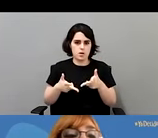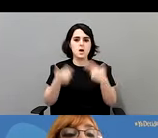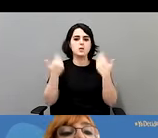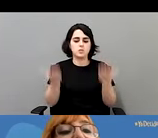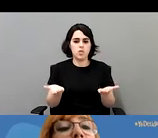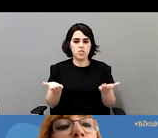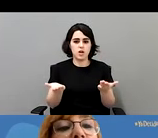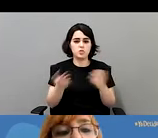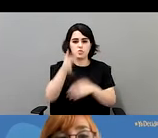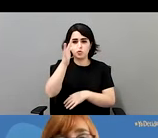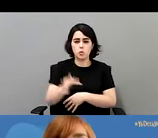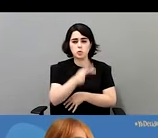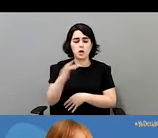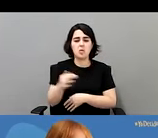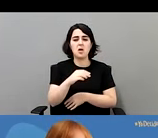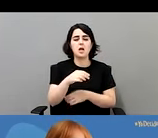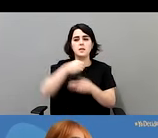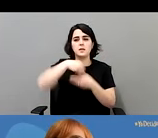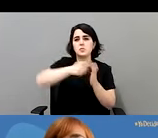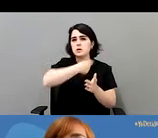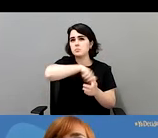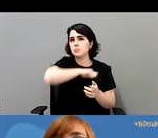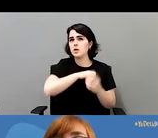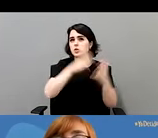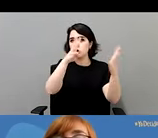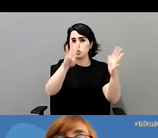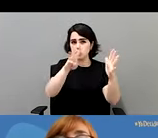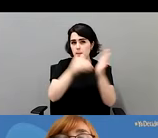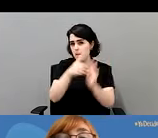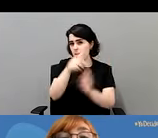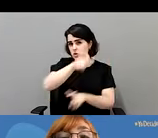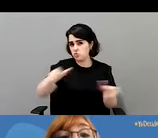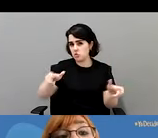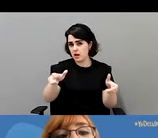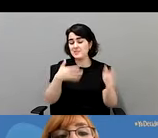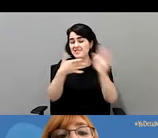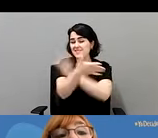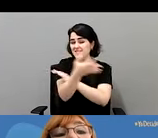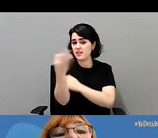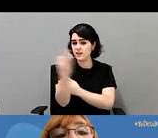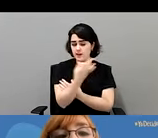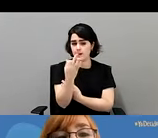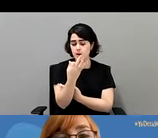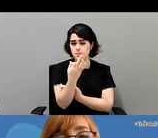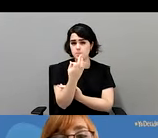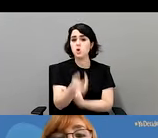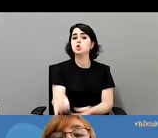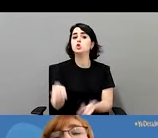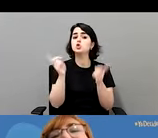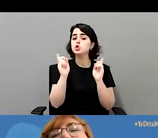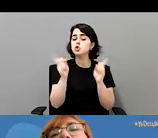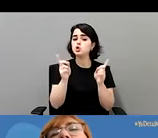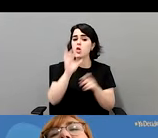maneras, estamos hablando de 8.000 personas, ¿eh? ¿Y esto qué significa? Pues que tan solo